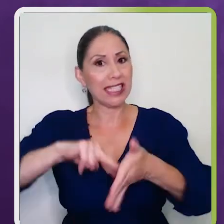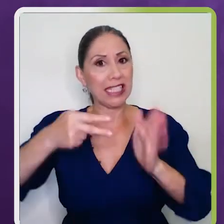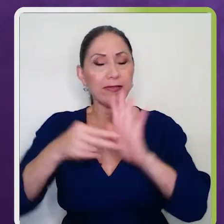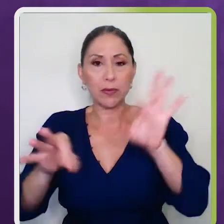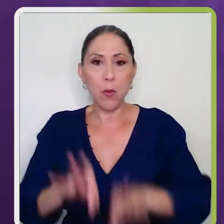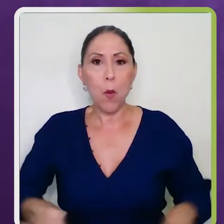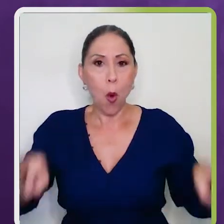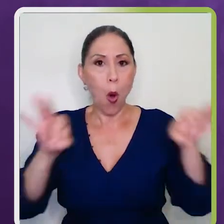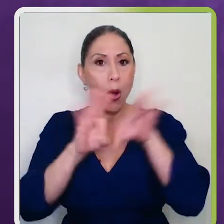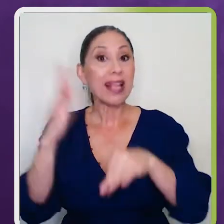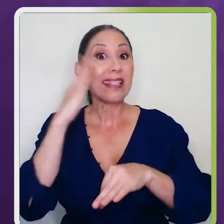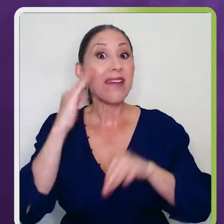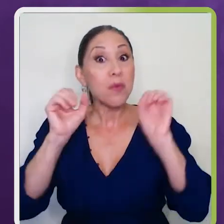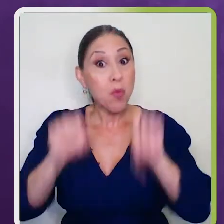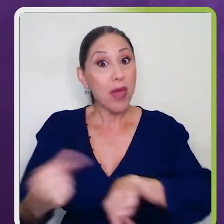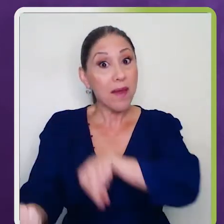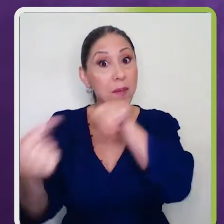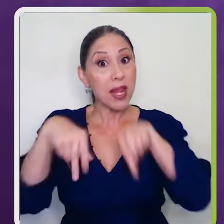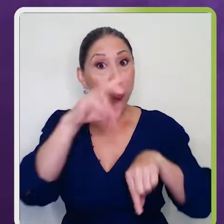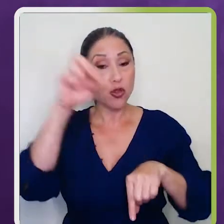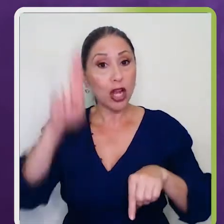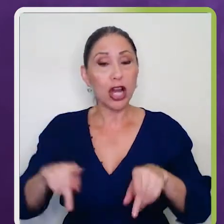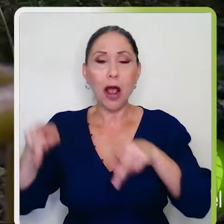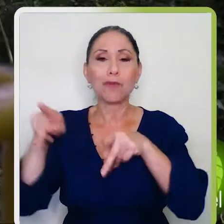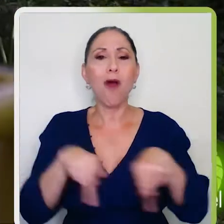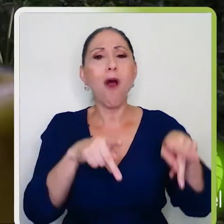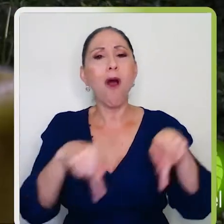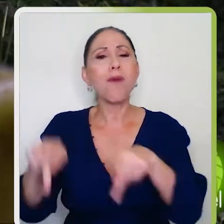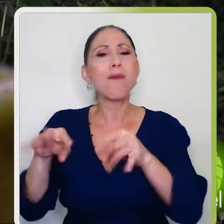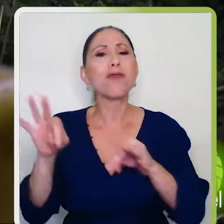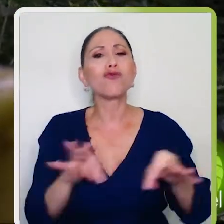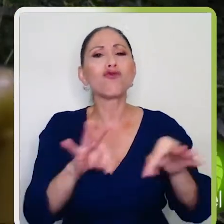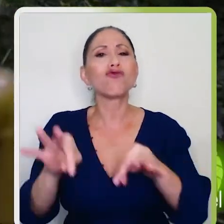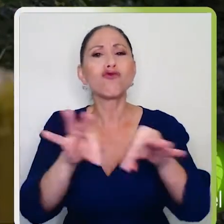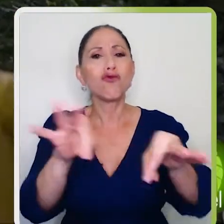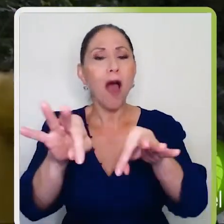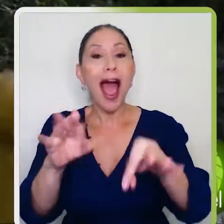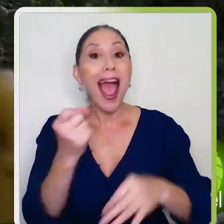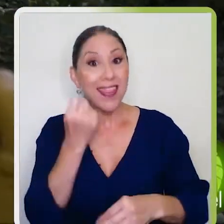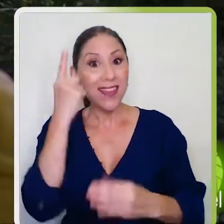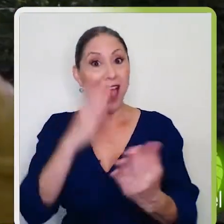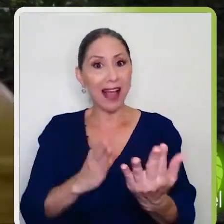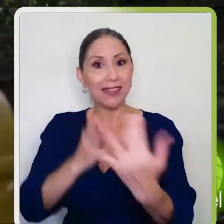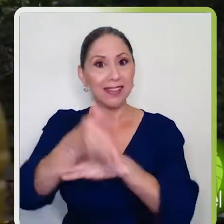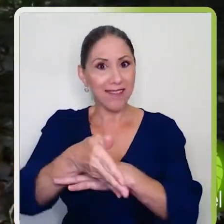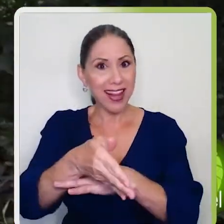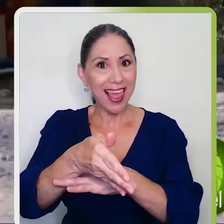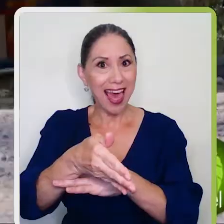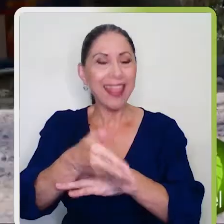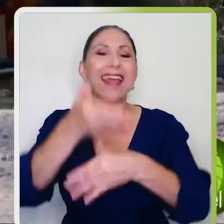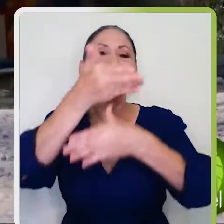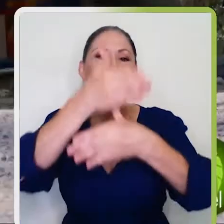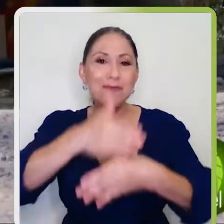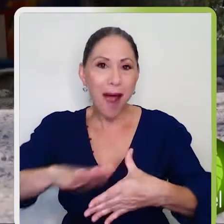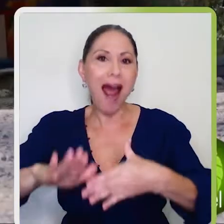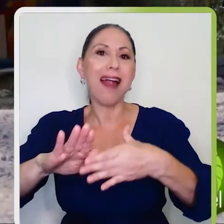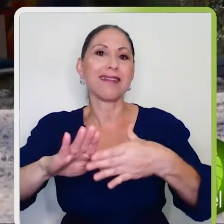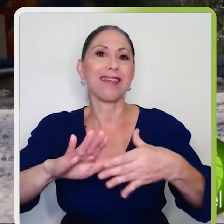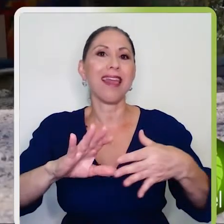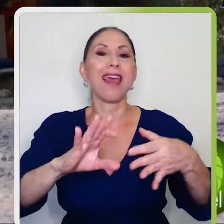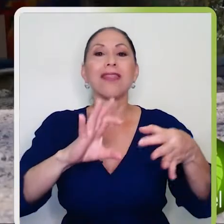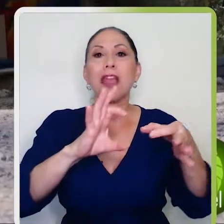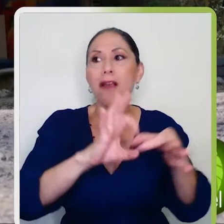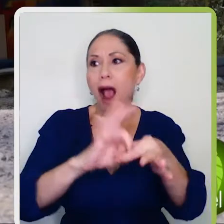de que pueden hacer turismo en Costa Rica y comprender que la accesibilidad es parte de la cadena del